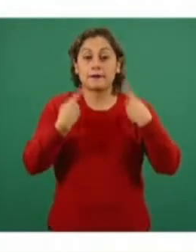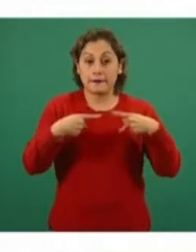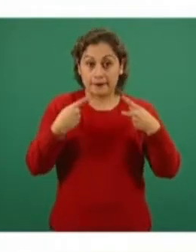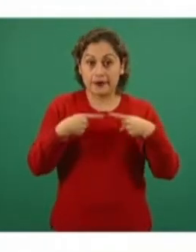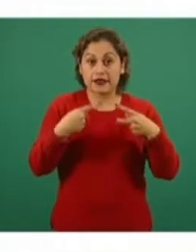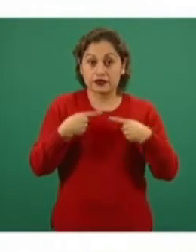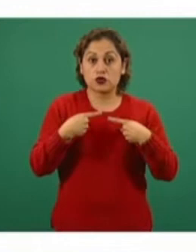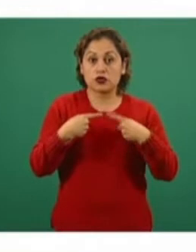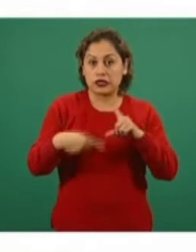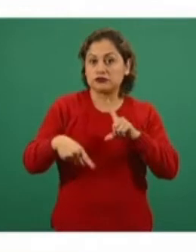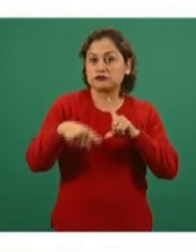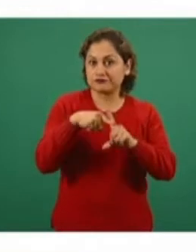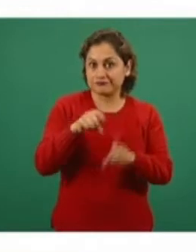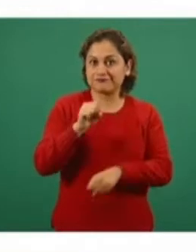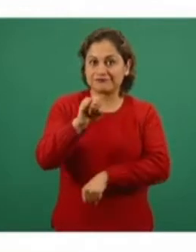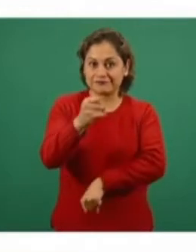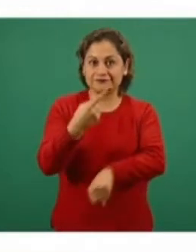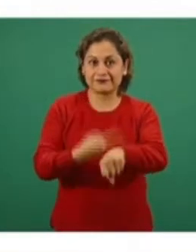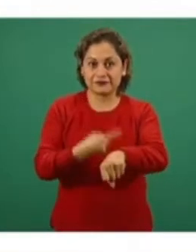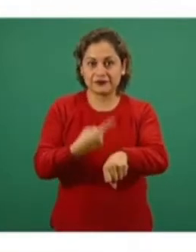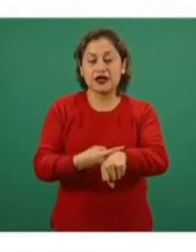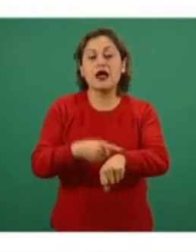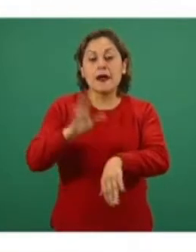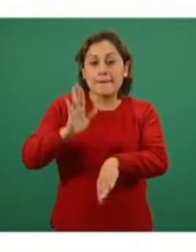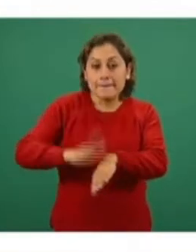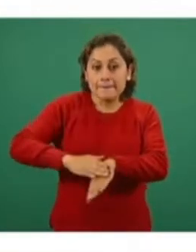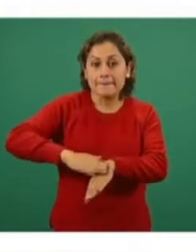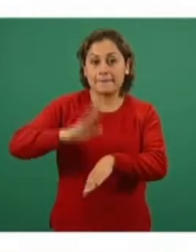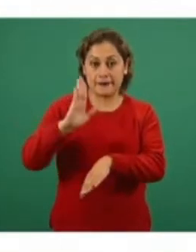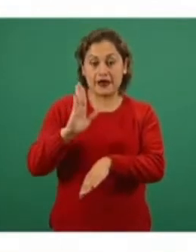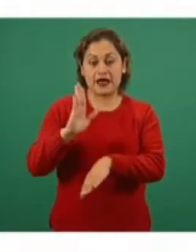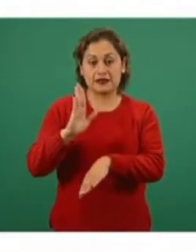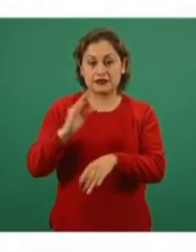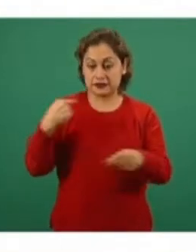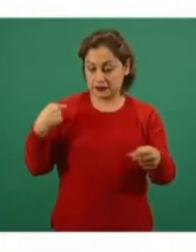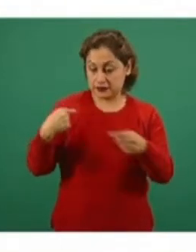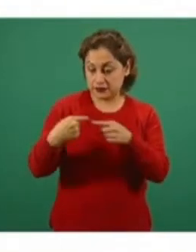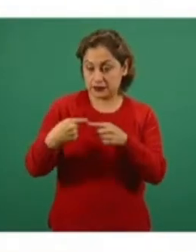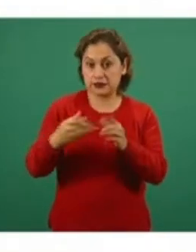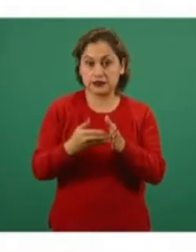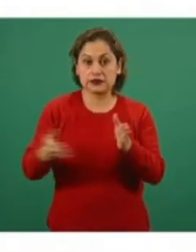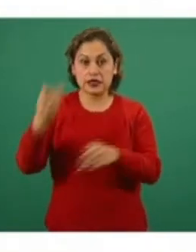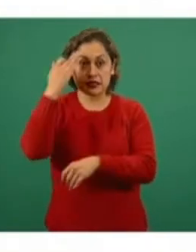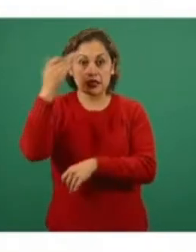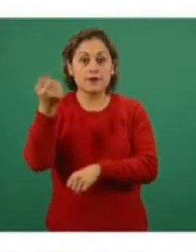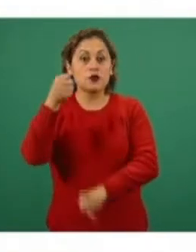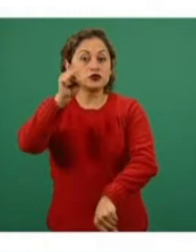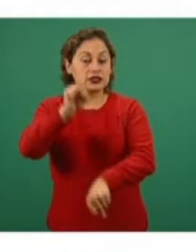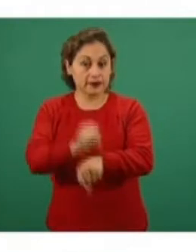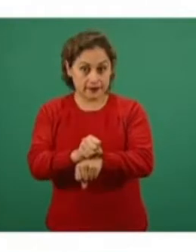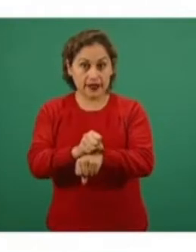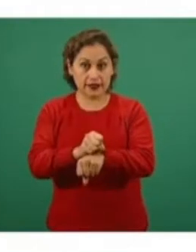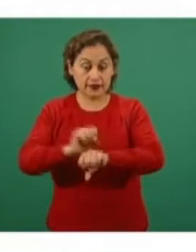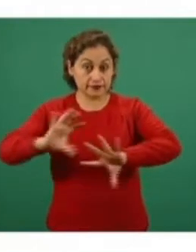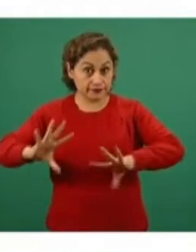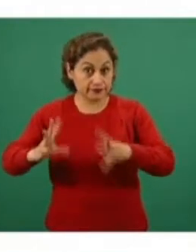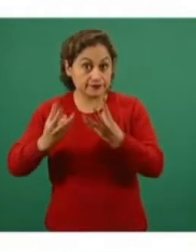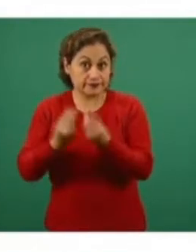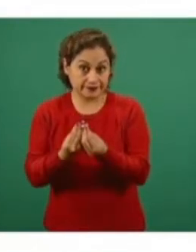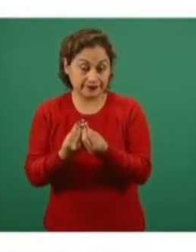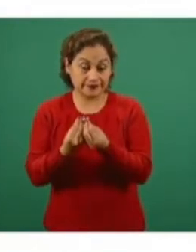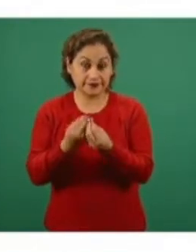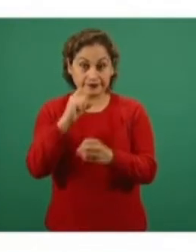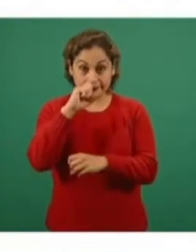siguiente gráfica, entonces más una proporción, esa positividad de la semana, se le agregan de aquellas personas que por diferentes